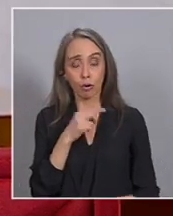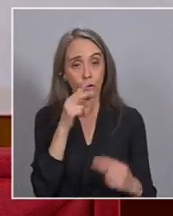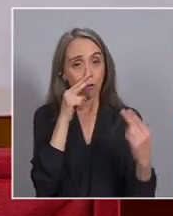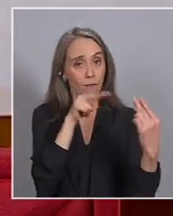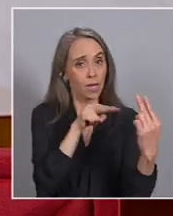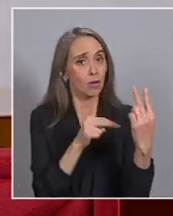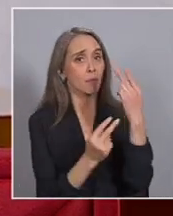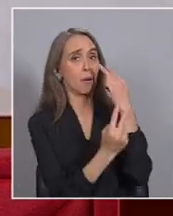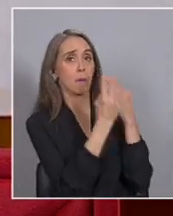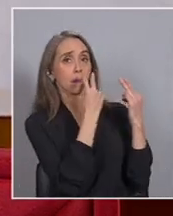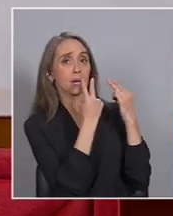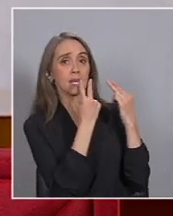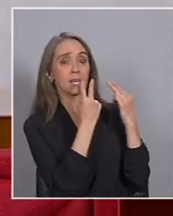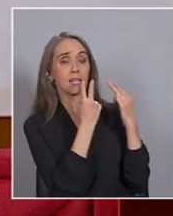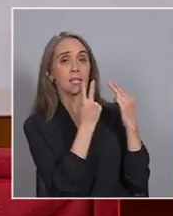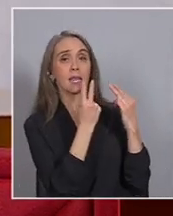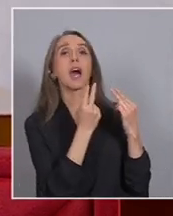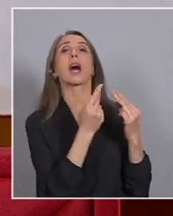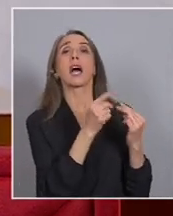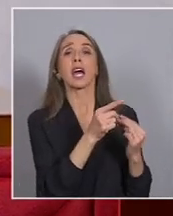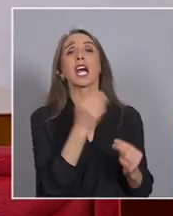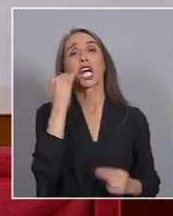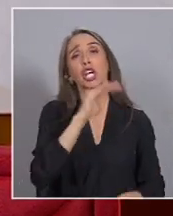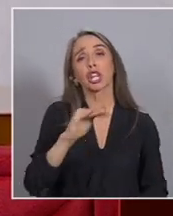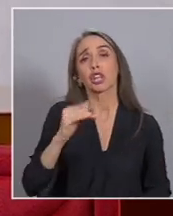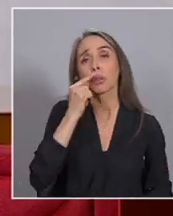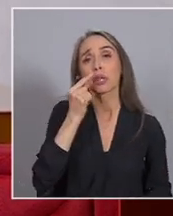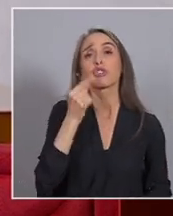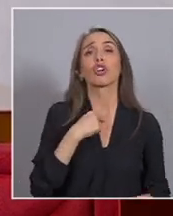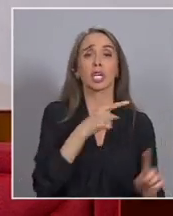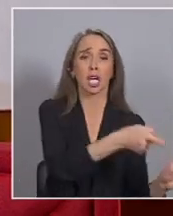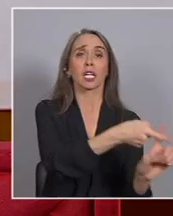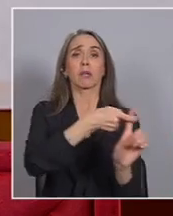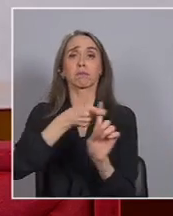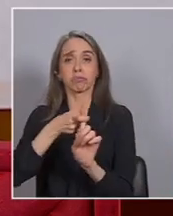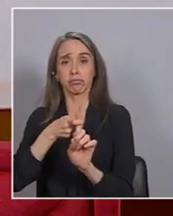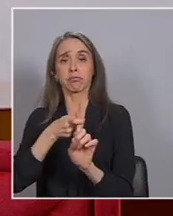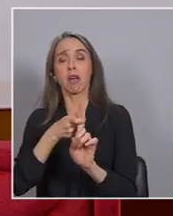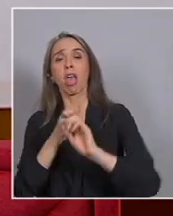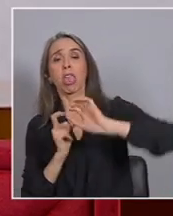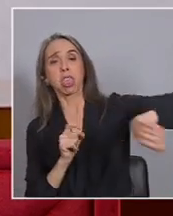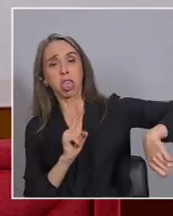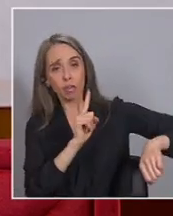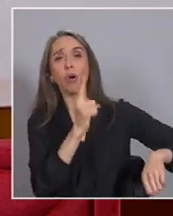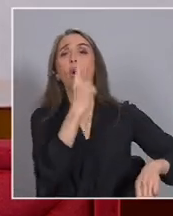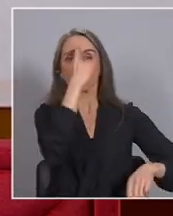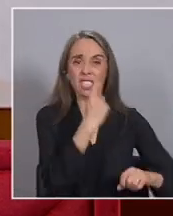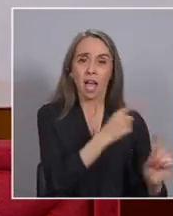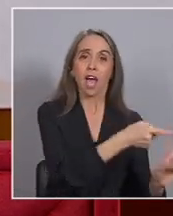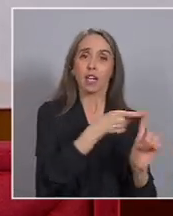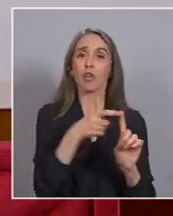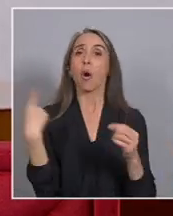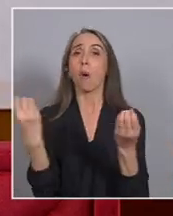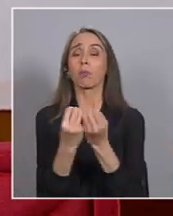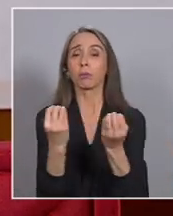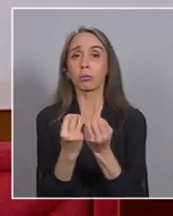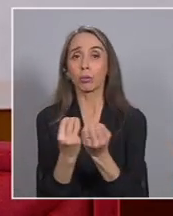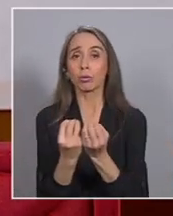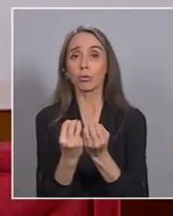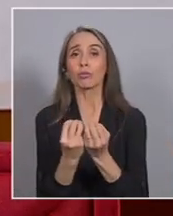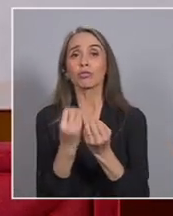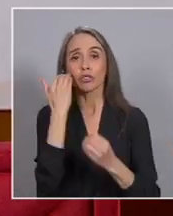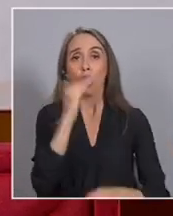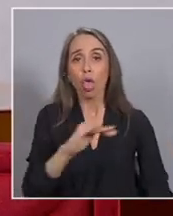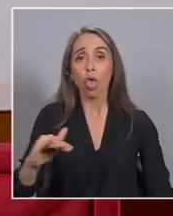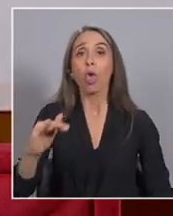mirada, las ganas de ser considerados, de que sean tomados en serio. Sé que hay muchos que quizás en este momento nos